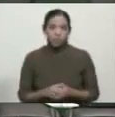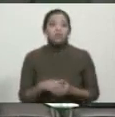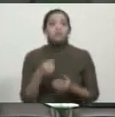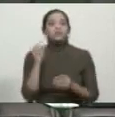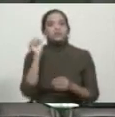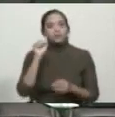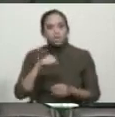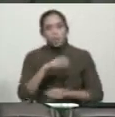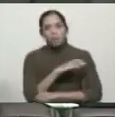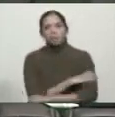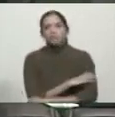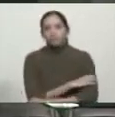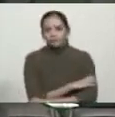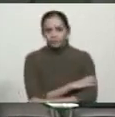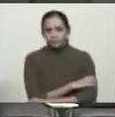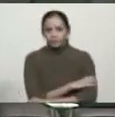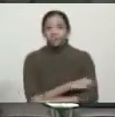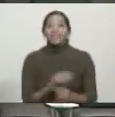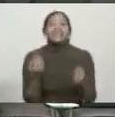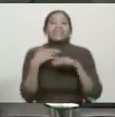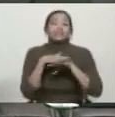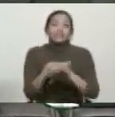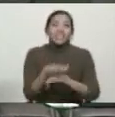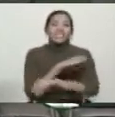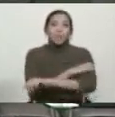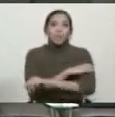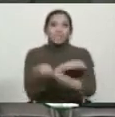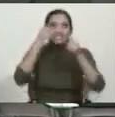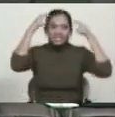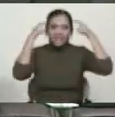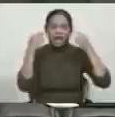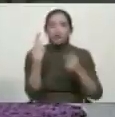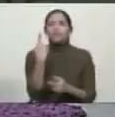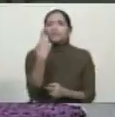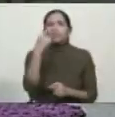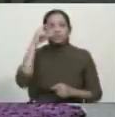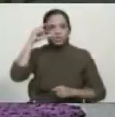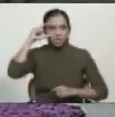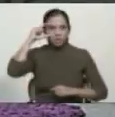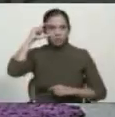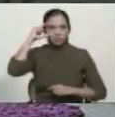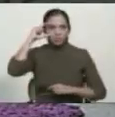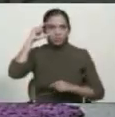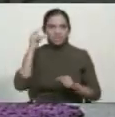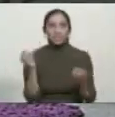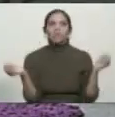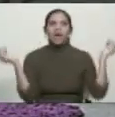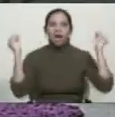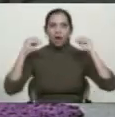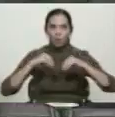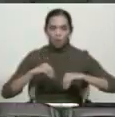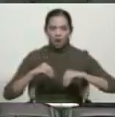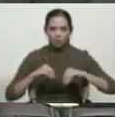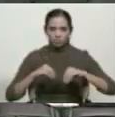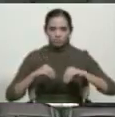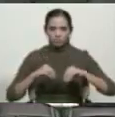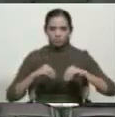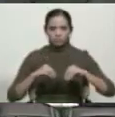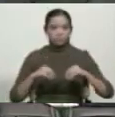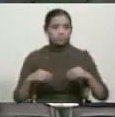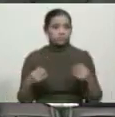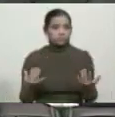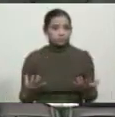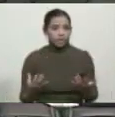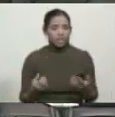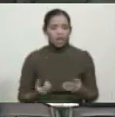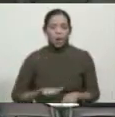oposición, inclusive si la oposición y el chavismo algún día se pusieran de acuerdo en función de